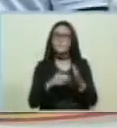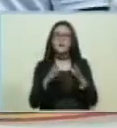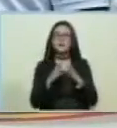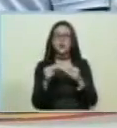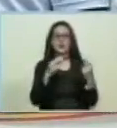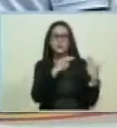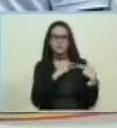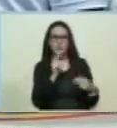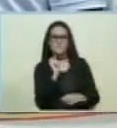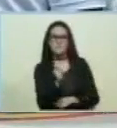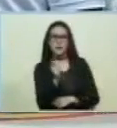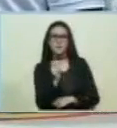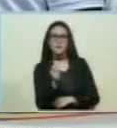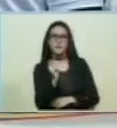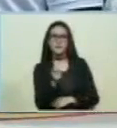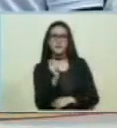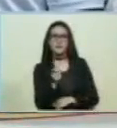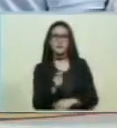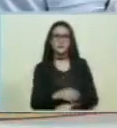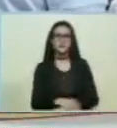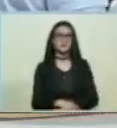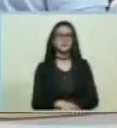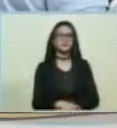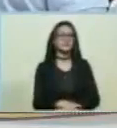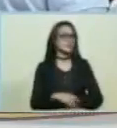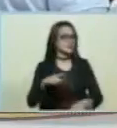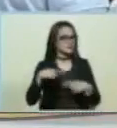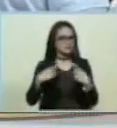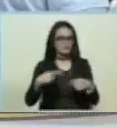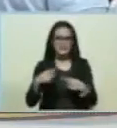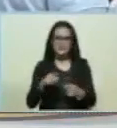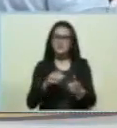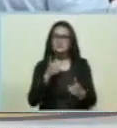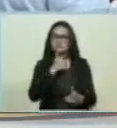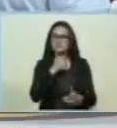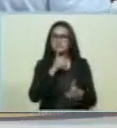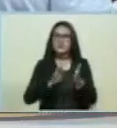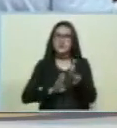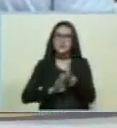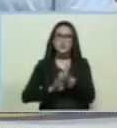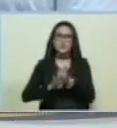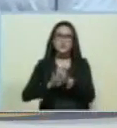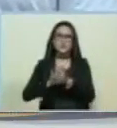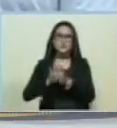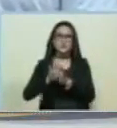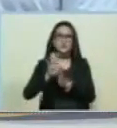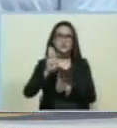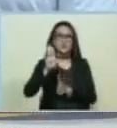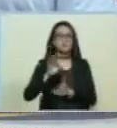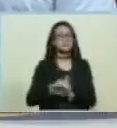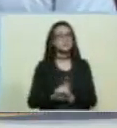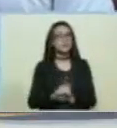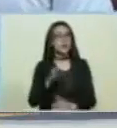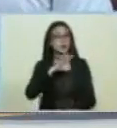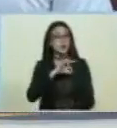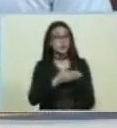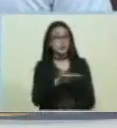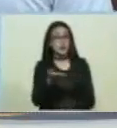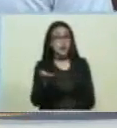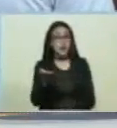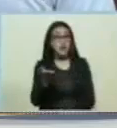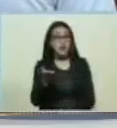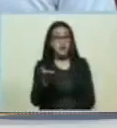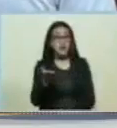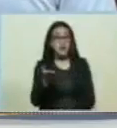la responsabilidad que nos ha dado. Cada día estamos avanzando y profundizando en la socialización